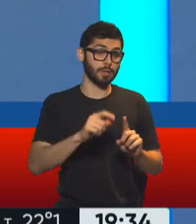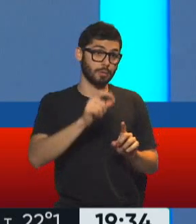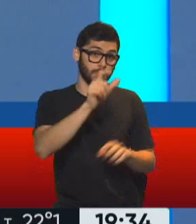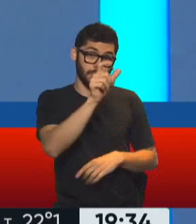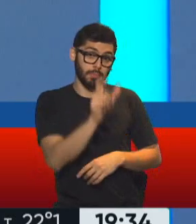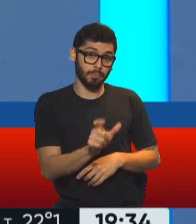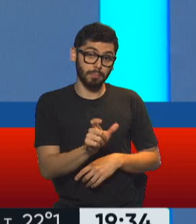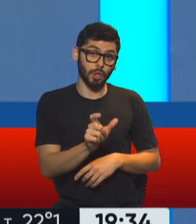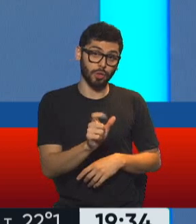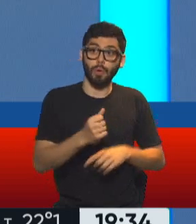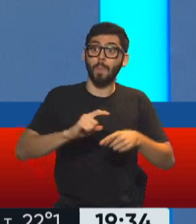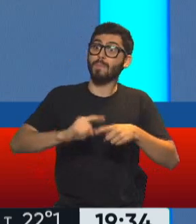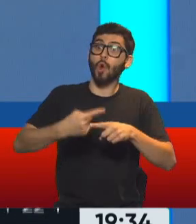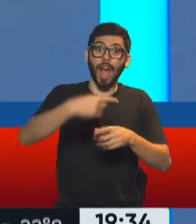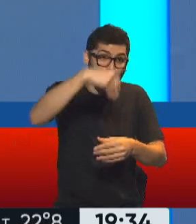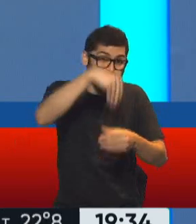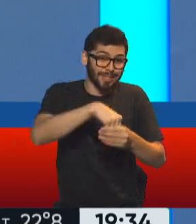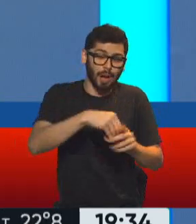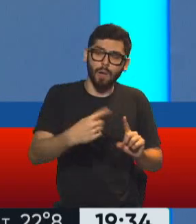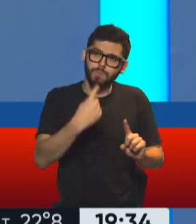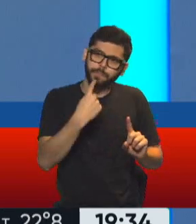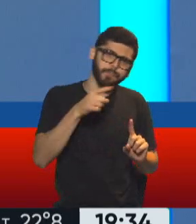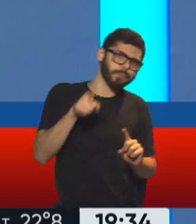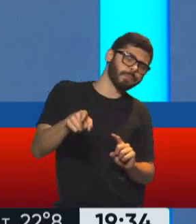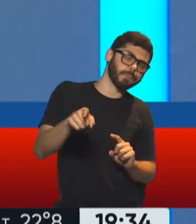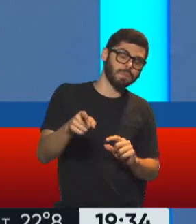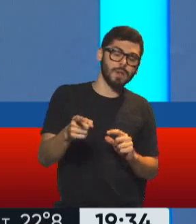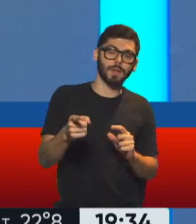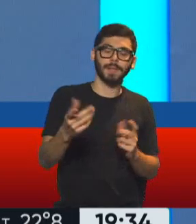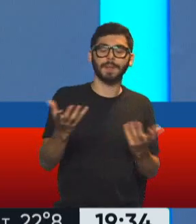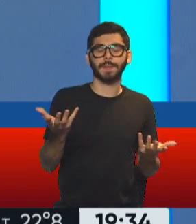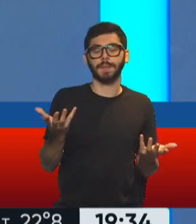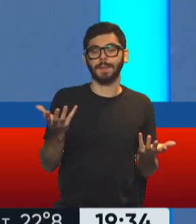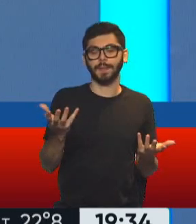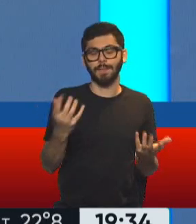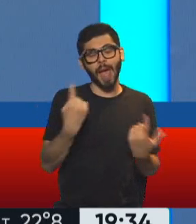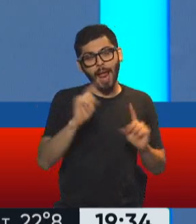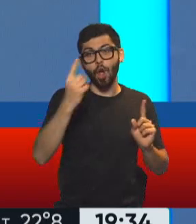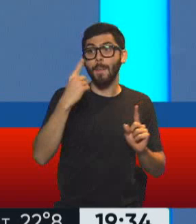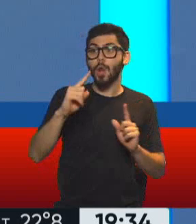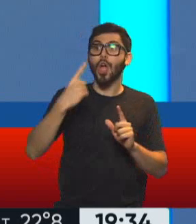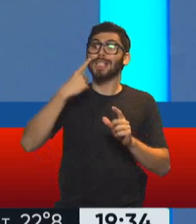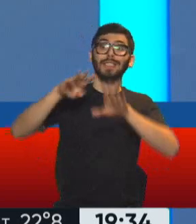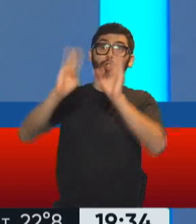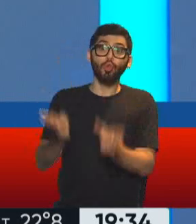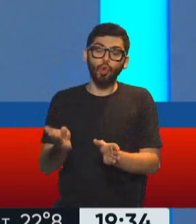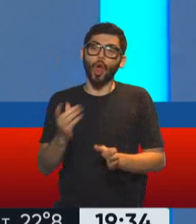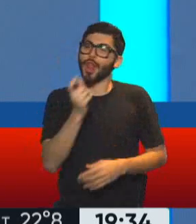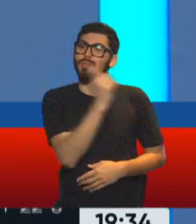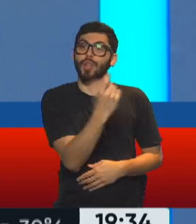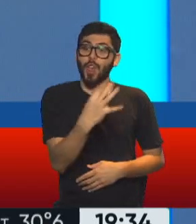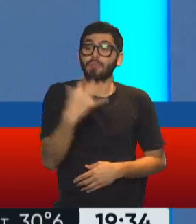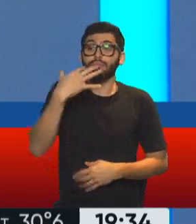parte importante del sistema político lo cuestione, pero tiene que haber una respuesta institucional. La respuesta tiene que ser de la